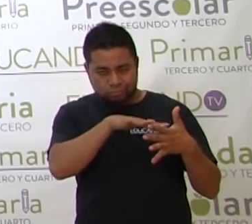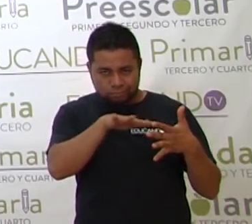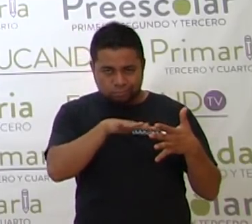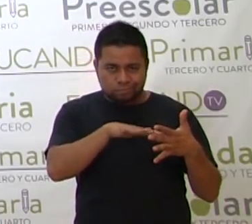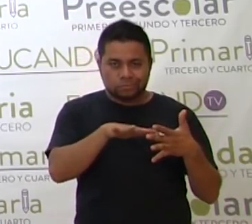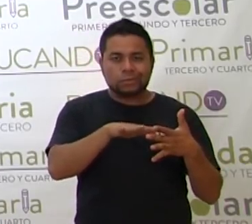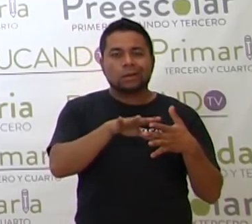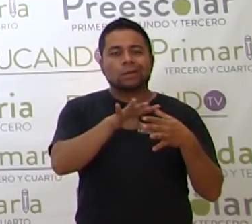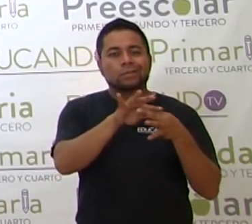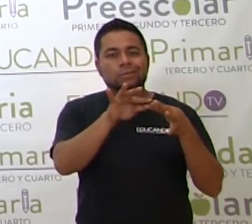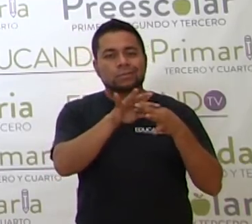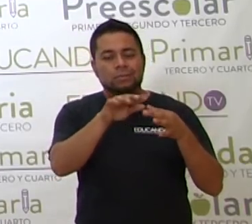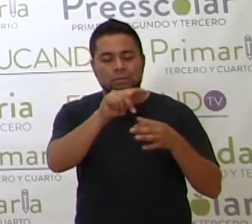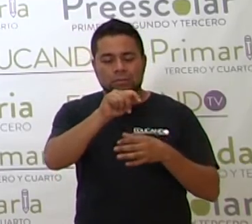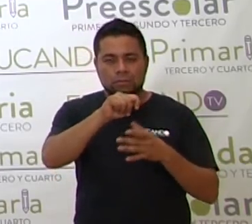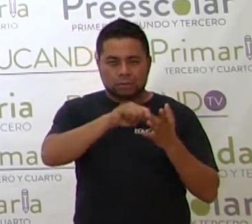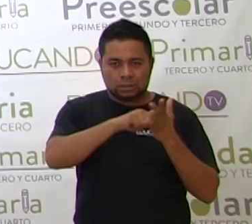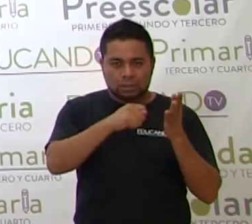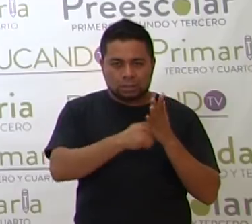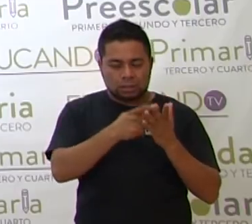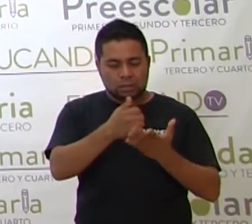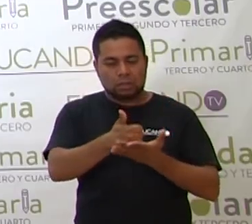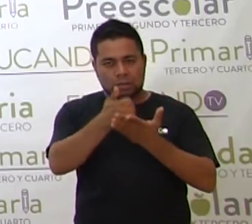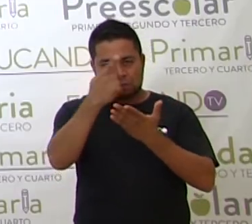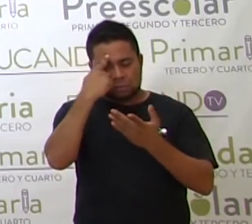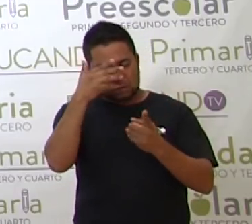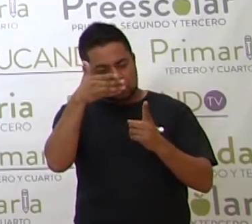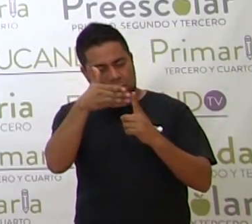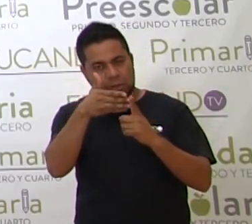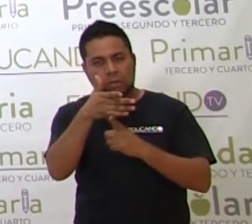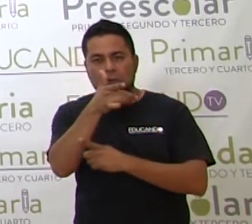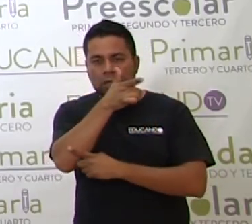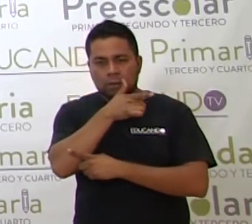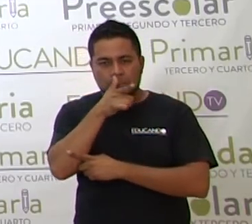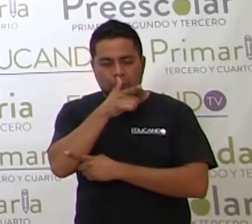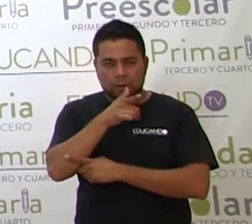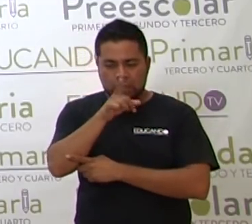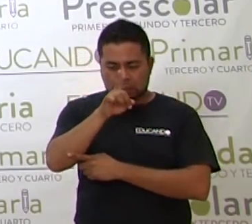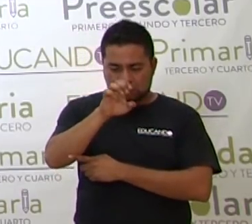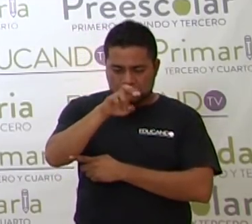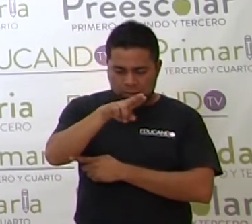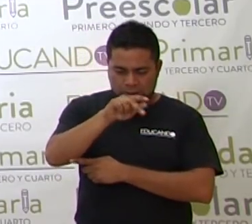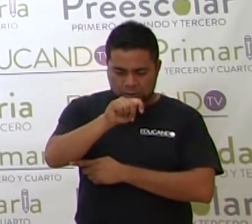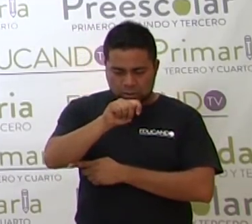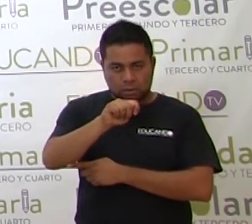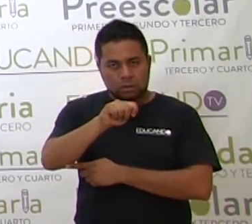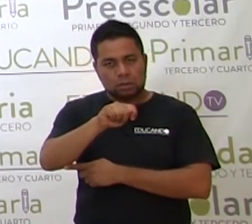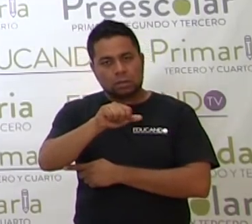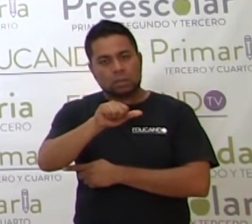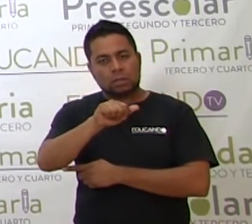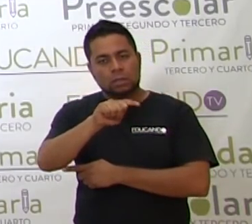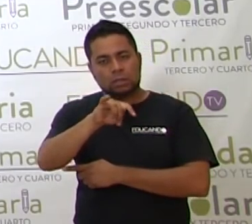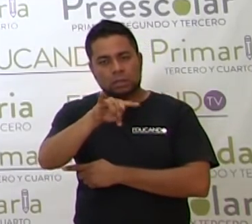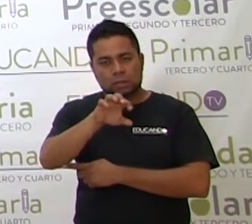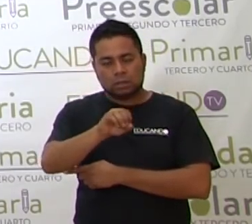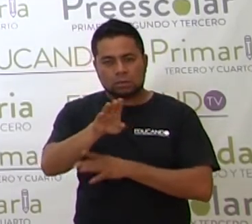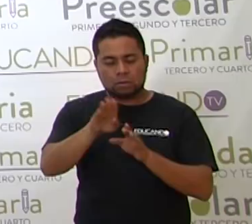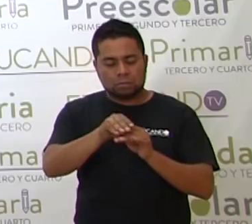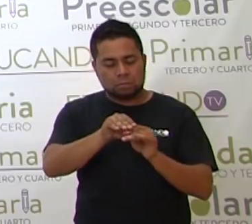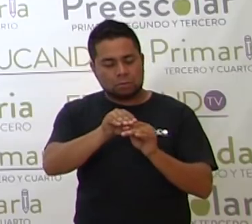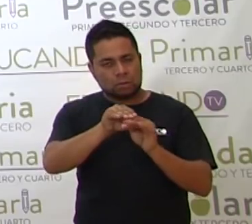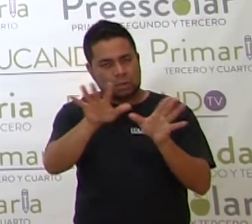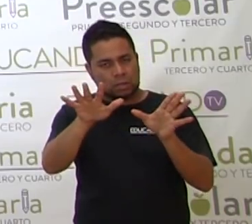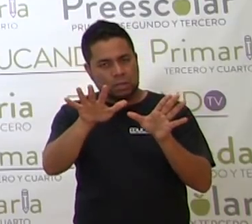va a permitir enfocarte en lo que es un lenguaje denotativo que te va a permitir tener más claro y